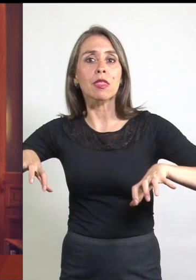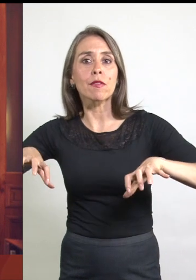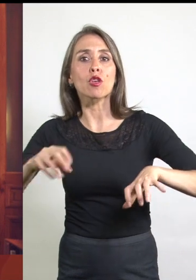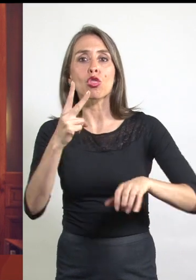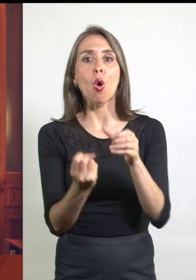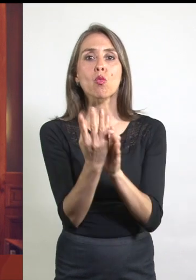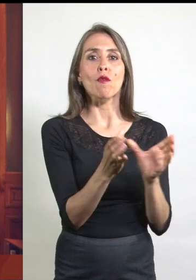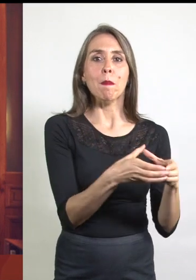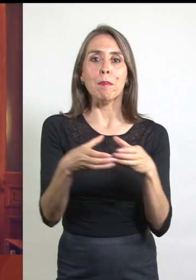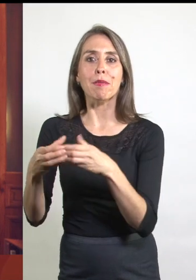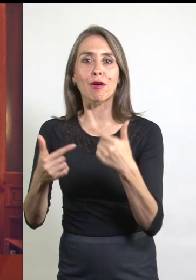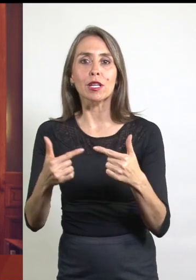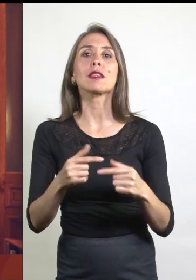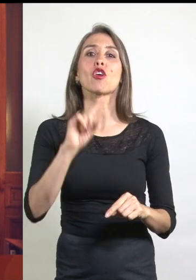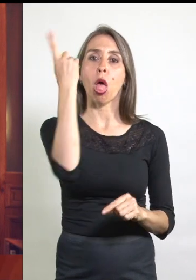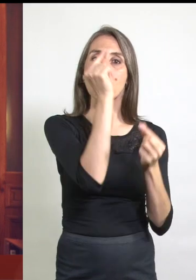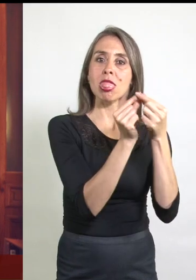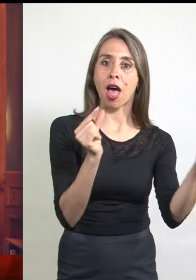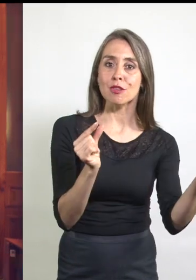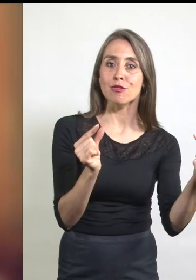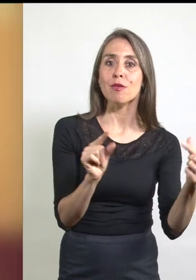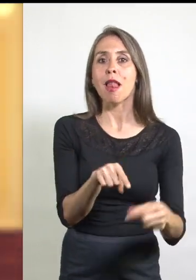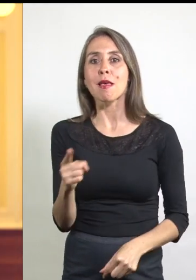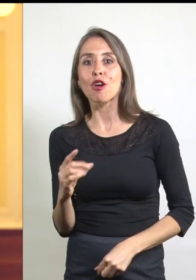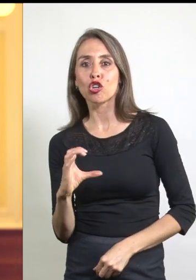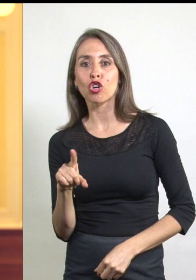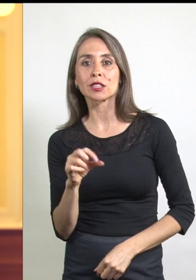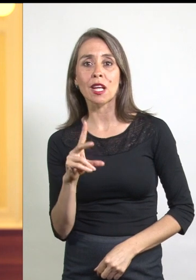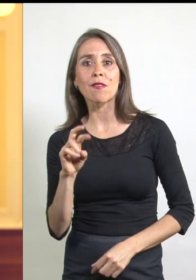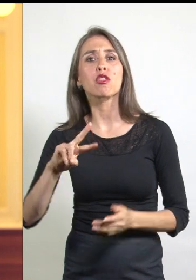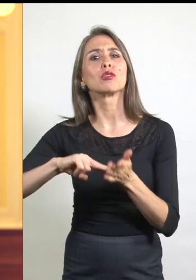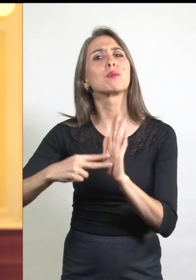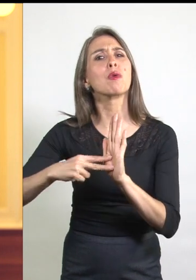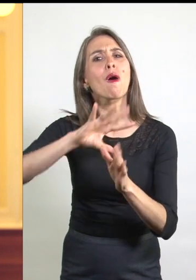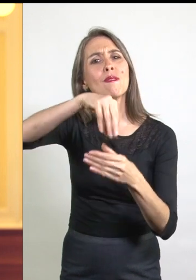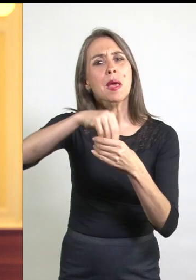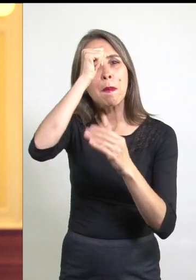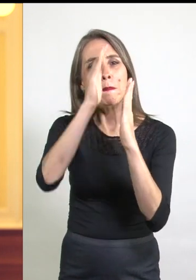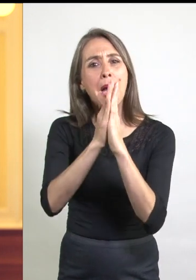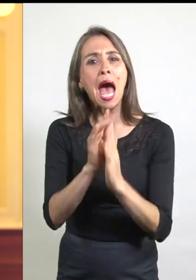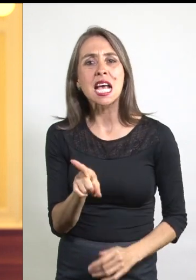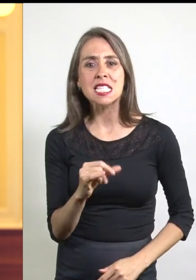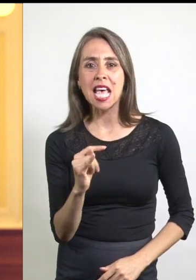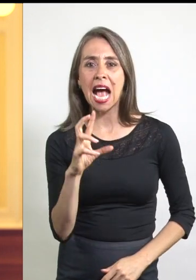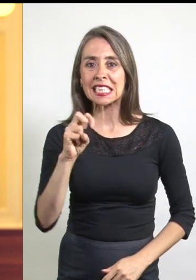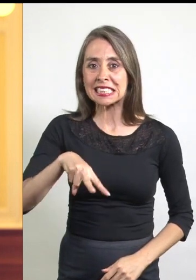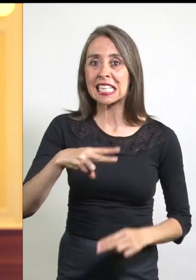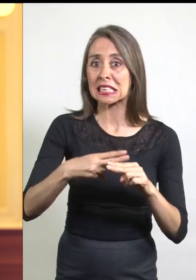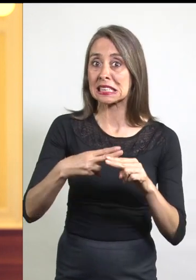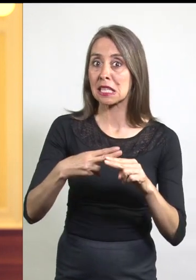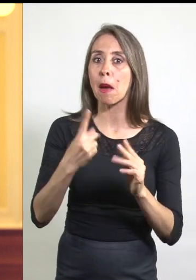dos partidos, nacionales y conservadores. Fue la llamada Cuestión del Sacristán, un incidente protagonizado